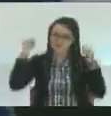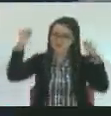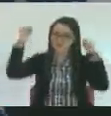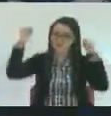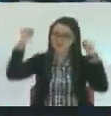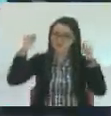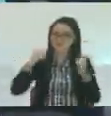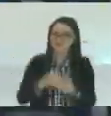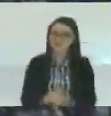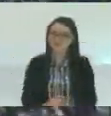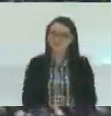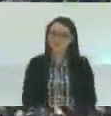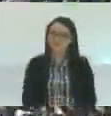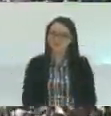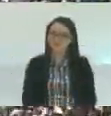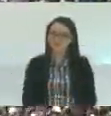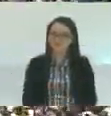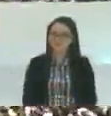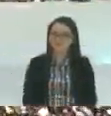¡Venceremos!